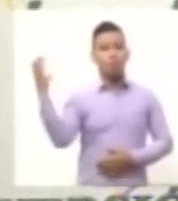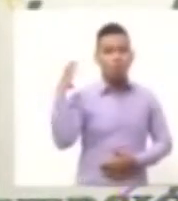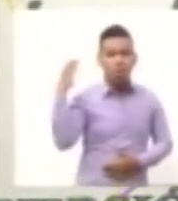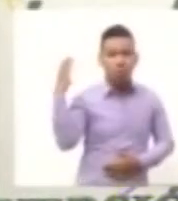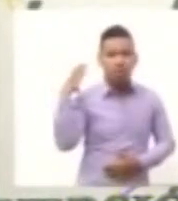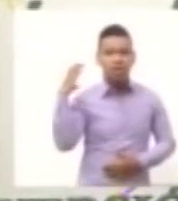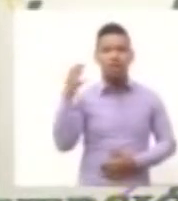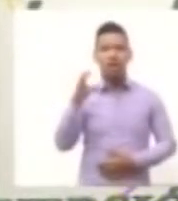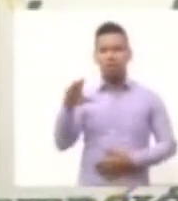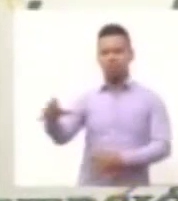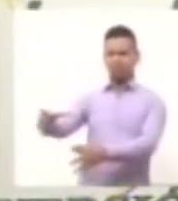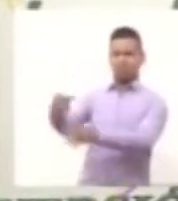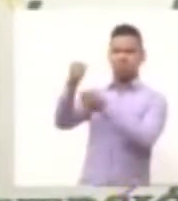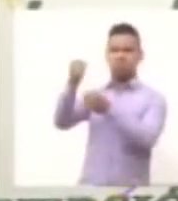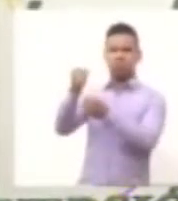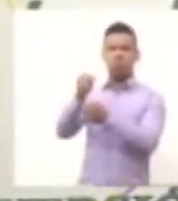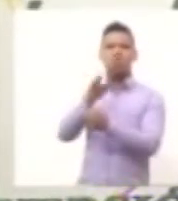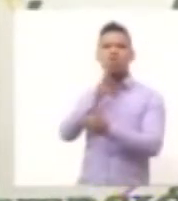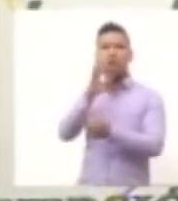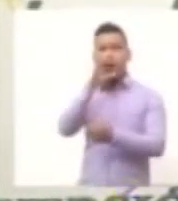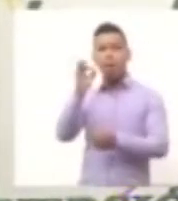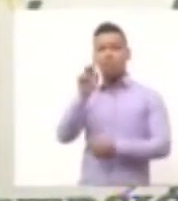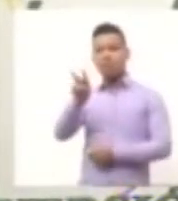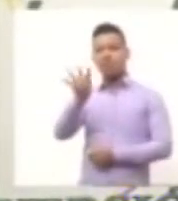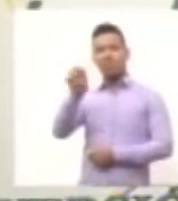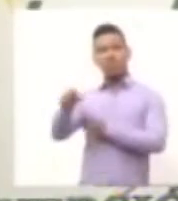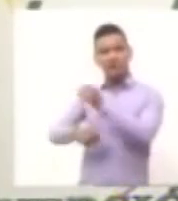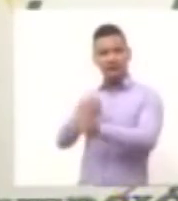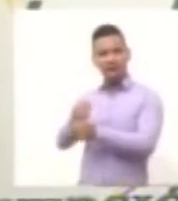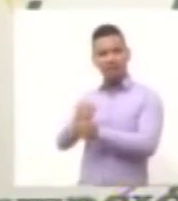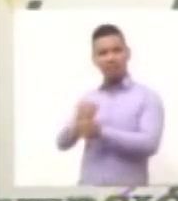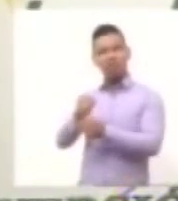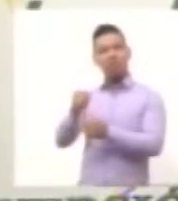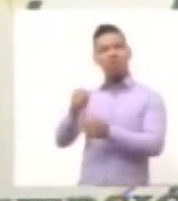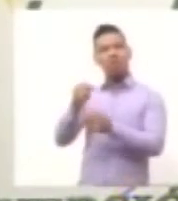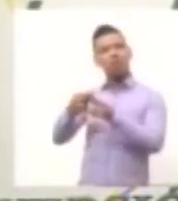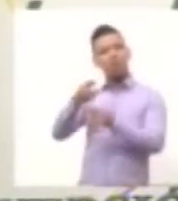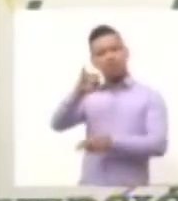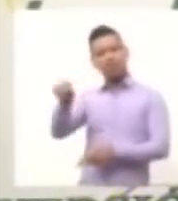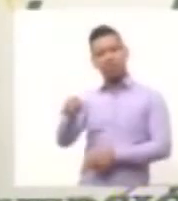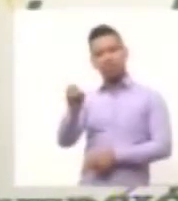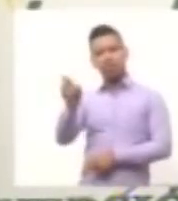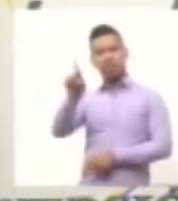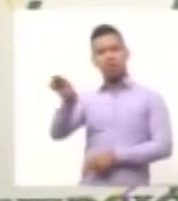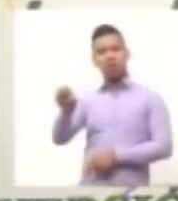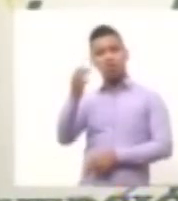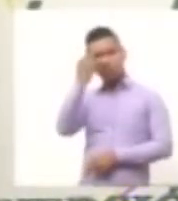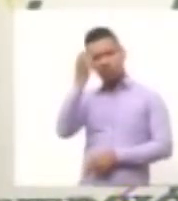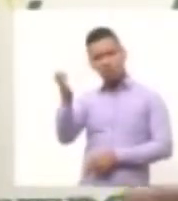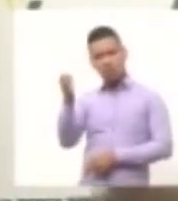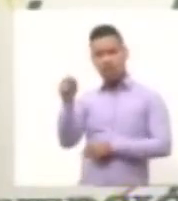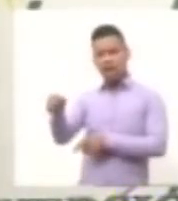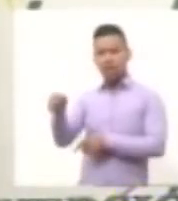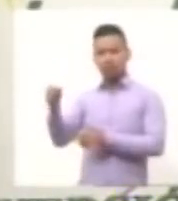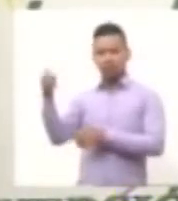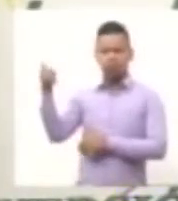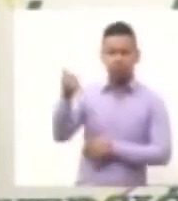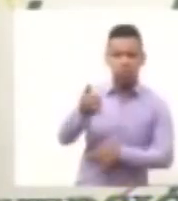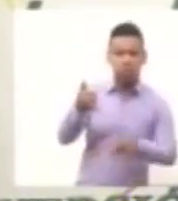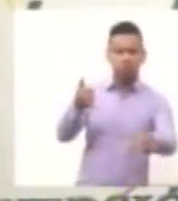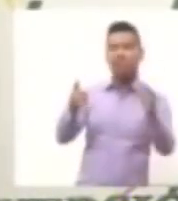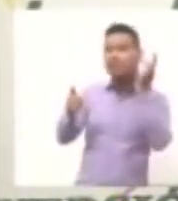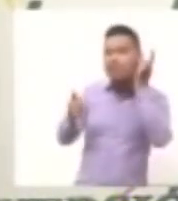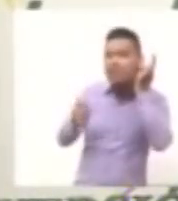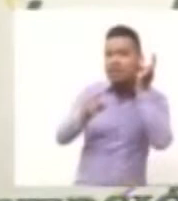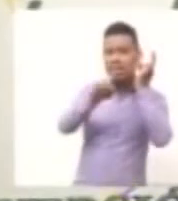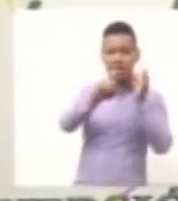hombre de 29 años, conocido con el alias de José David, sindicado por las autoridades de haber accedido sexualmente a una niña de 6 años. La